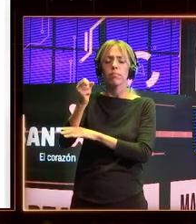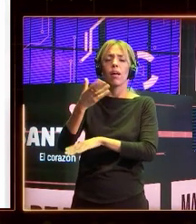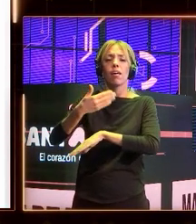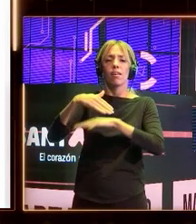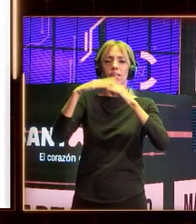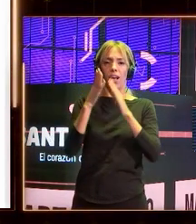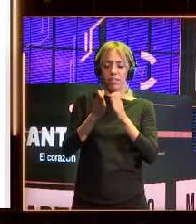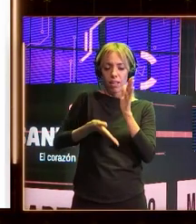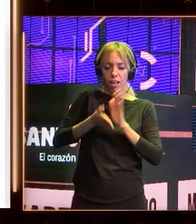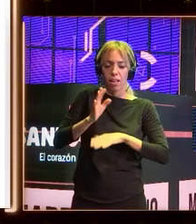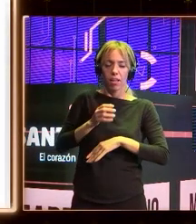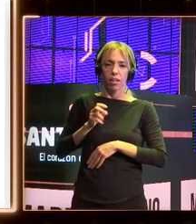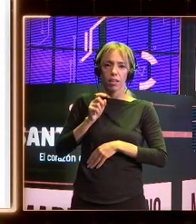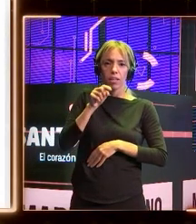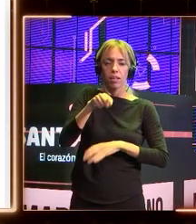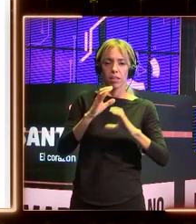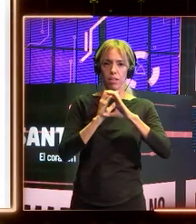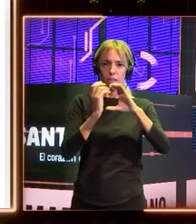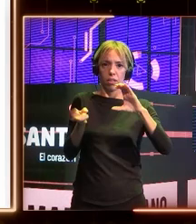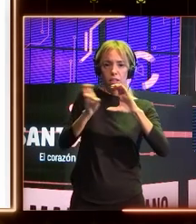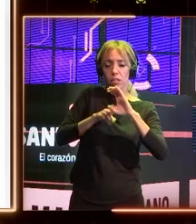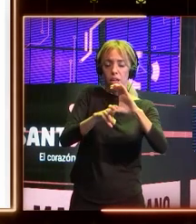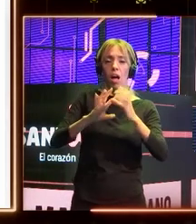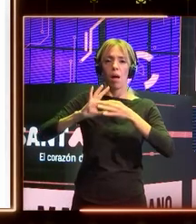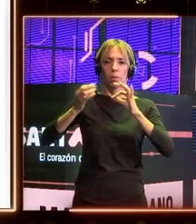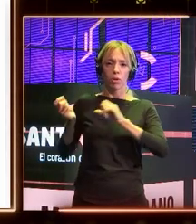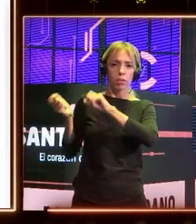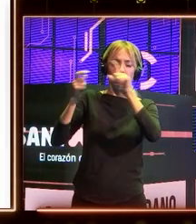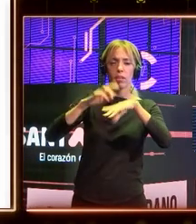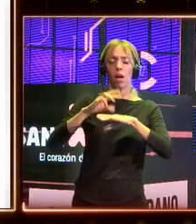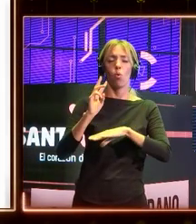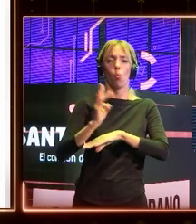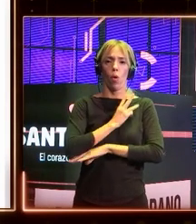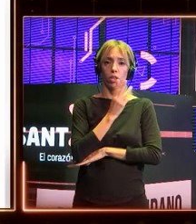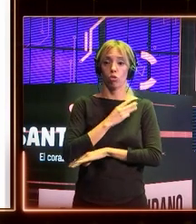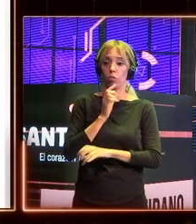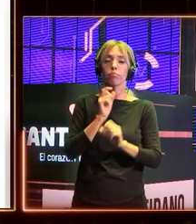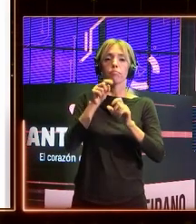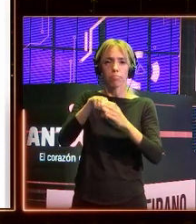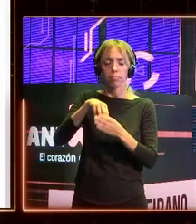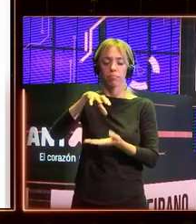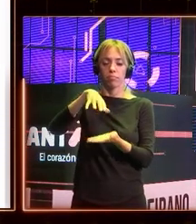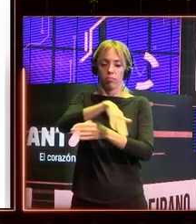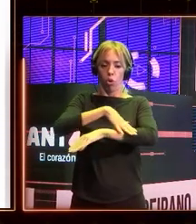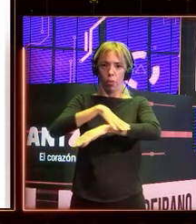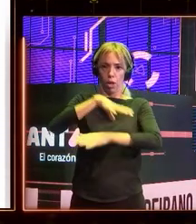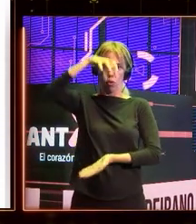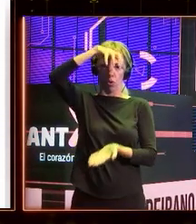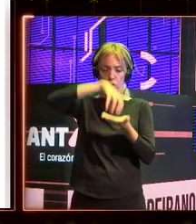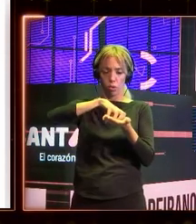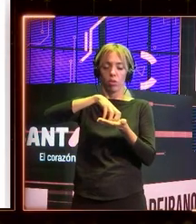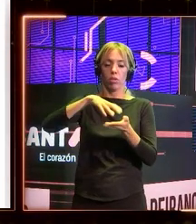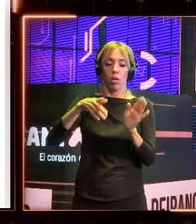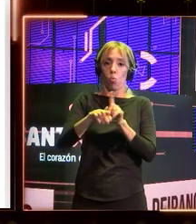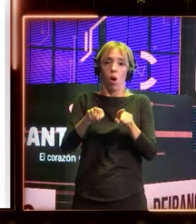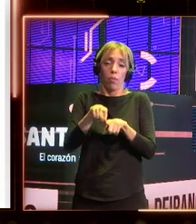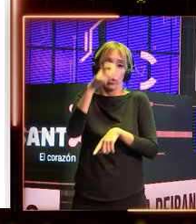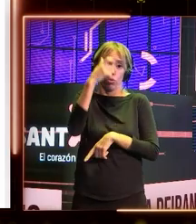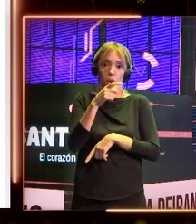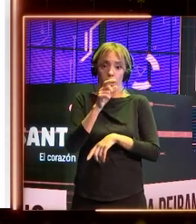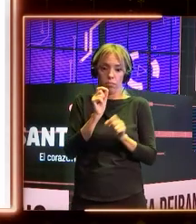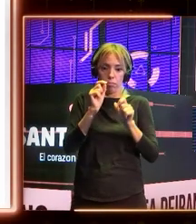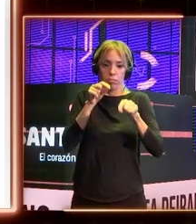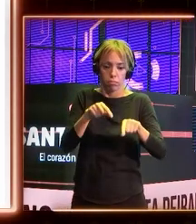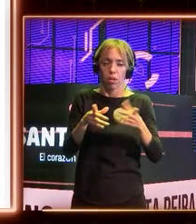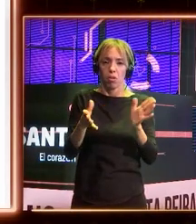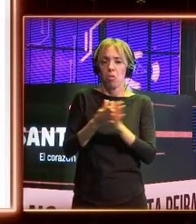cogiendo un autobús en el que se fue con un montón de amigos hasta Washington DC, llegó el Capitolio, se tiró un día, pues como cuando llega uno al sonar,